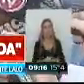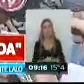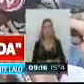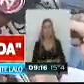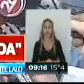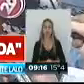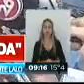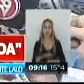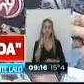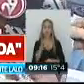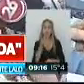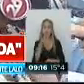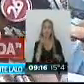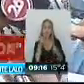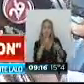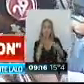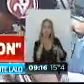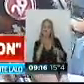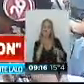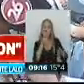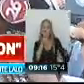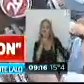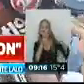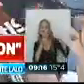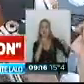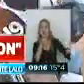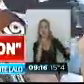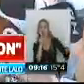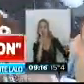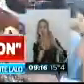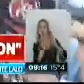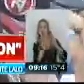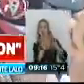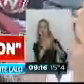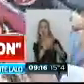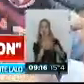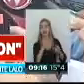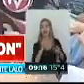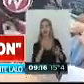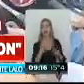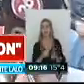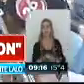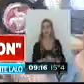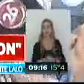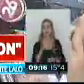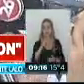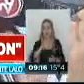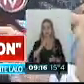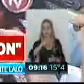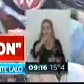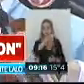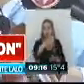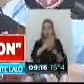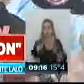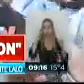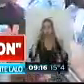Cada vez que lo atacaba no sabía qué hacer. Me miraba, estaba asustado, no sabía qué. Sí, estaba